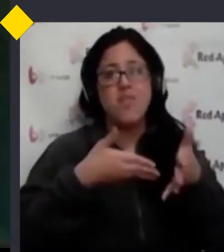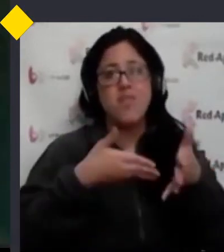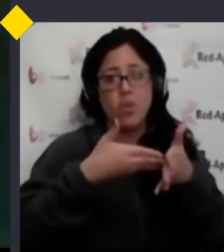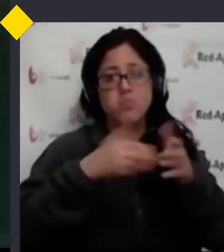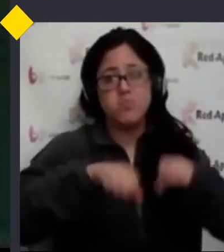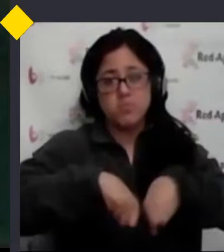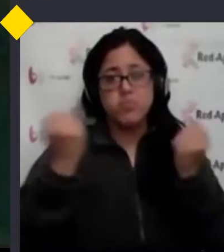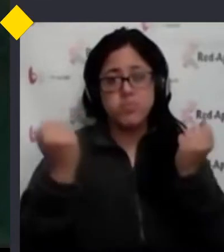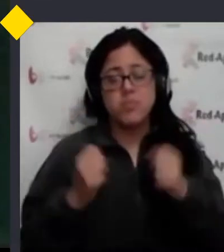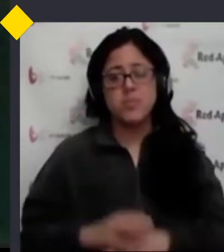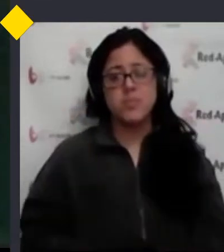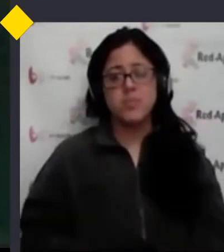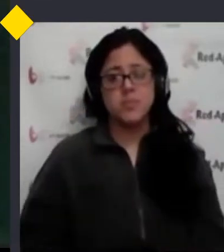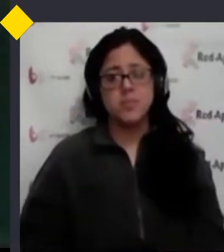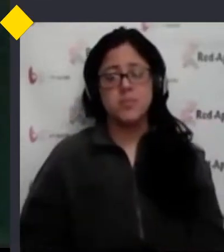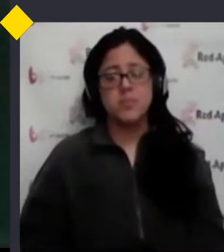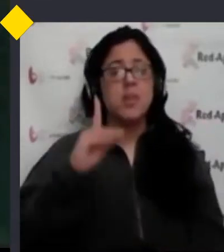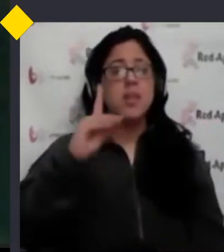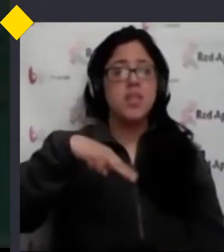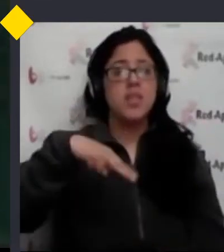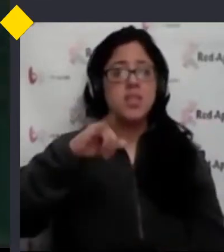Sigamos contigo, Denise, desde tu perspectiva.